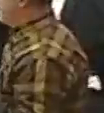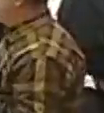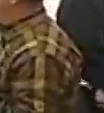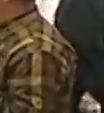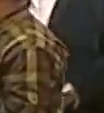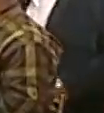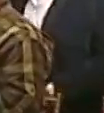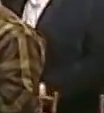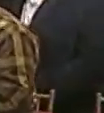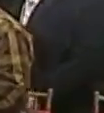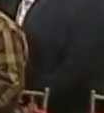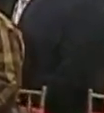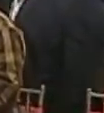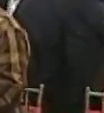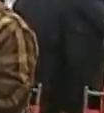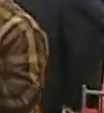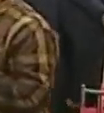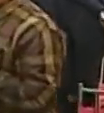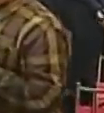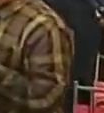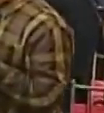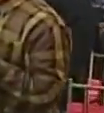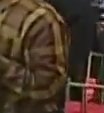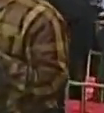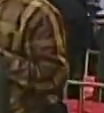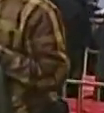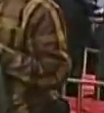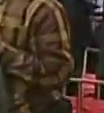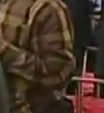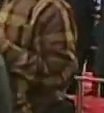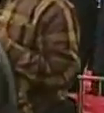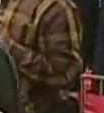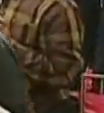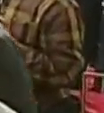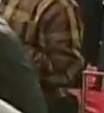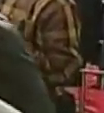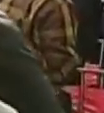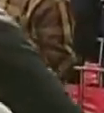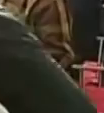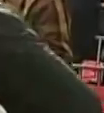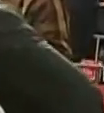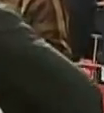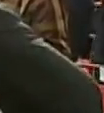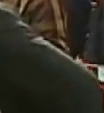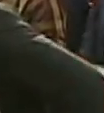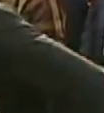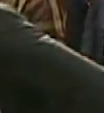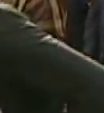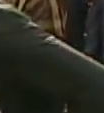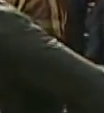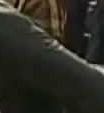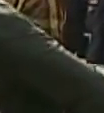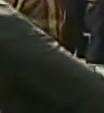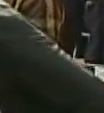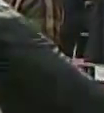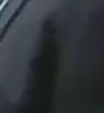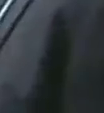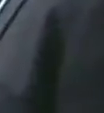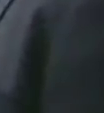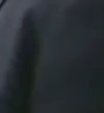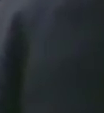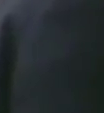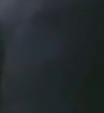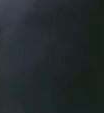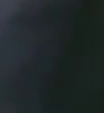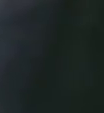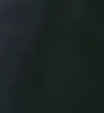han venido discutiendo esas propuestas para afianzar temas claves, temas como el área de la economía, el